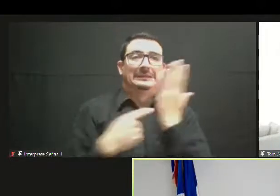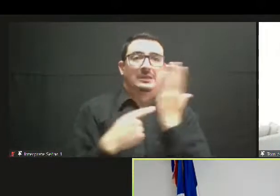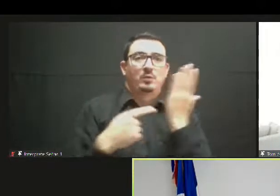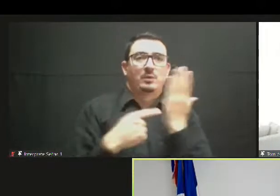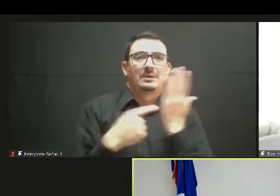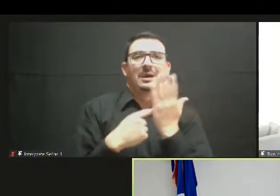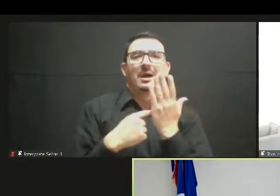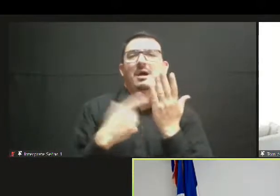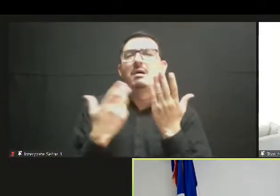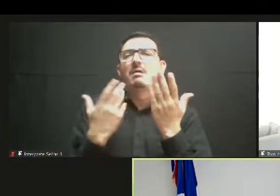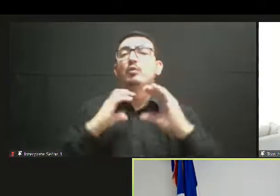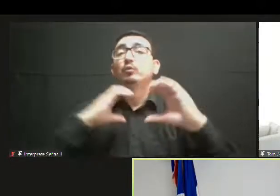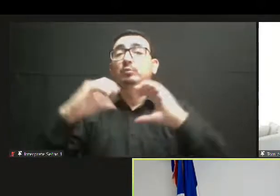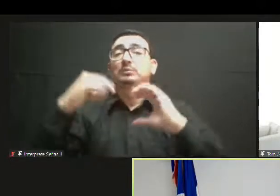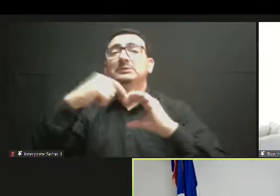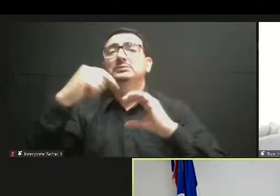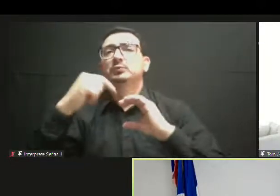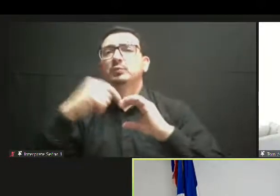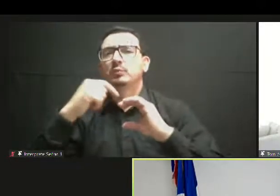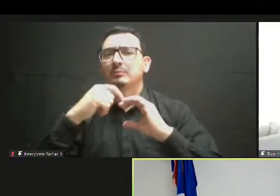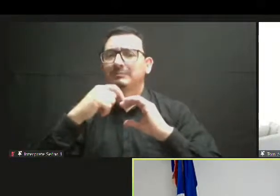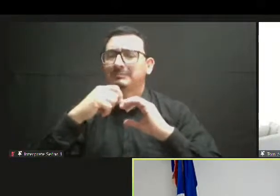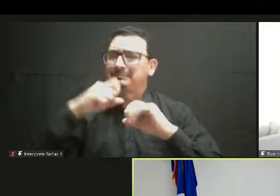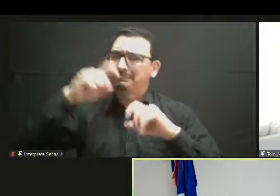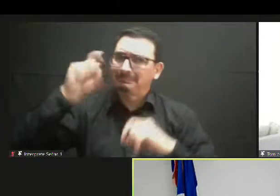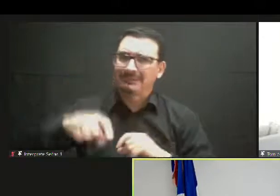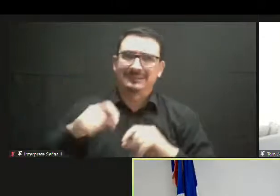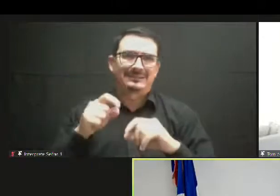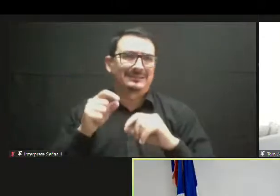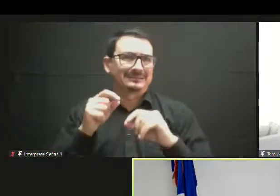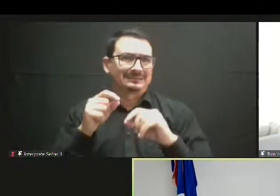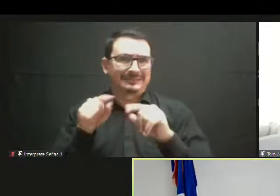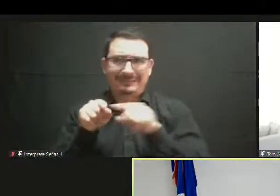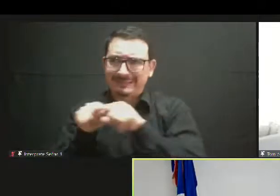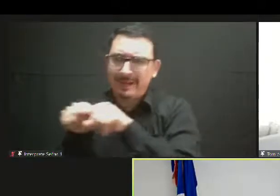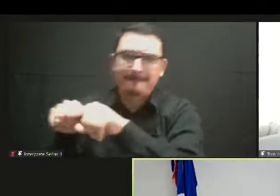tiene todo un sinnúmero de sectores que incluyen